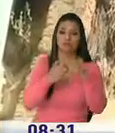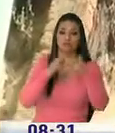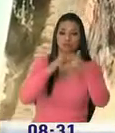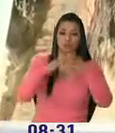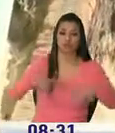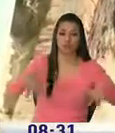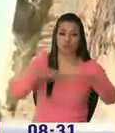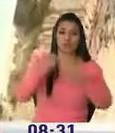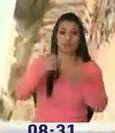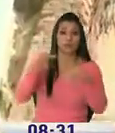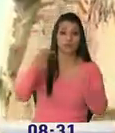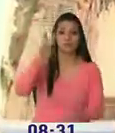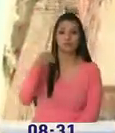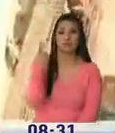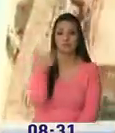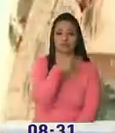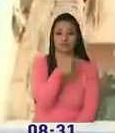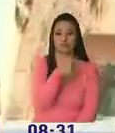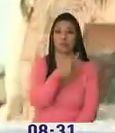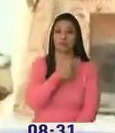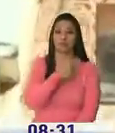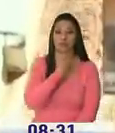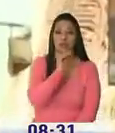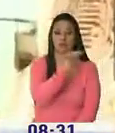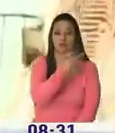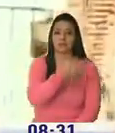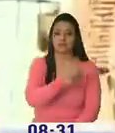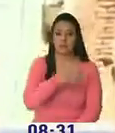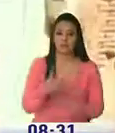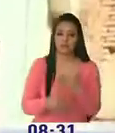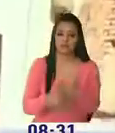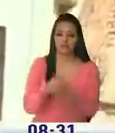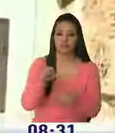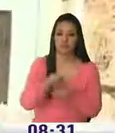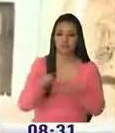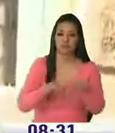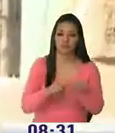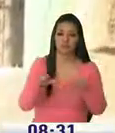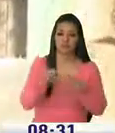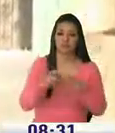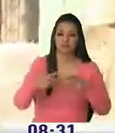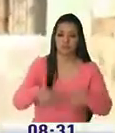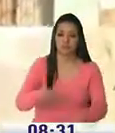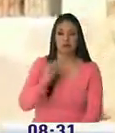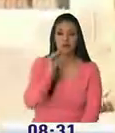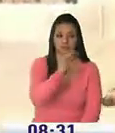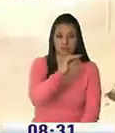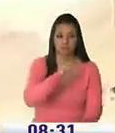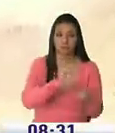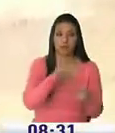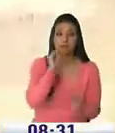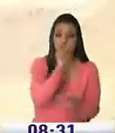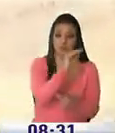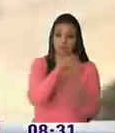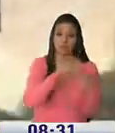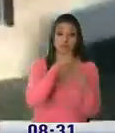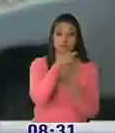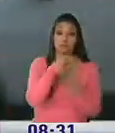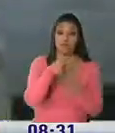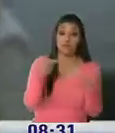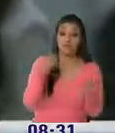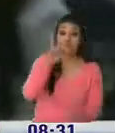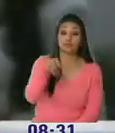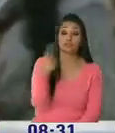desde el 2011. El dueño de esta vivienda ya fue notificado, tiene un proceso administrativo. Se le ha llamado la atención porque desde el 2011 no se ha